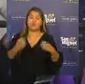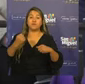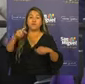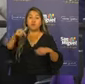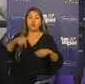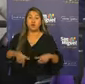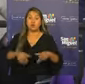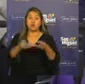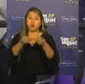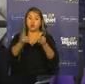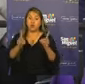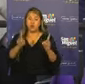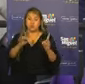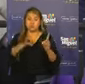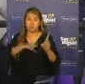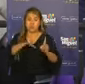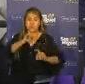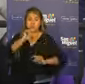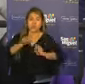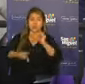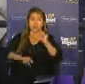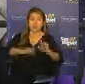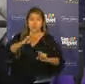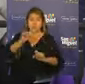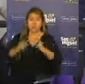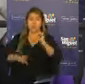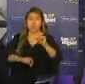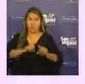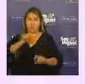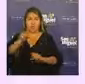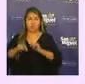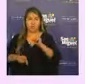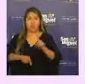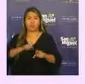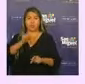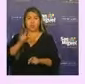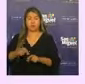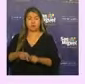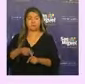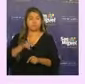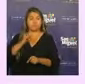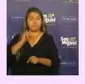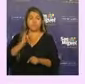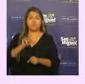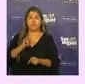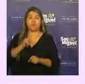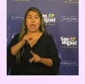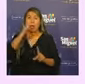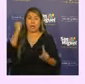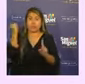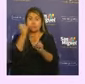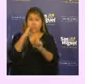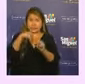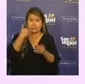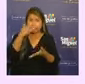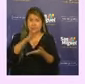democracia en Chile se defiende, y se defiende no con asesinatos, sino